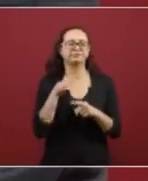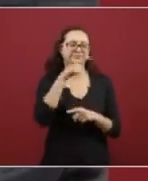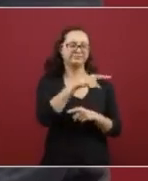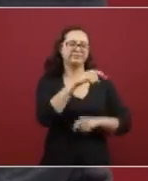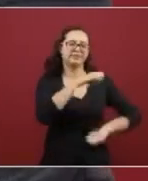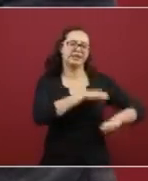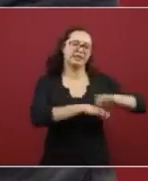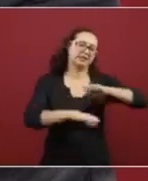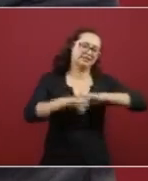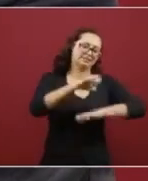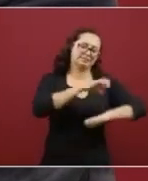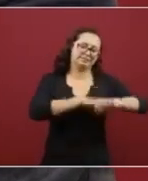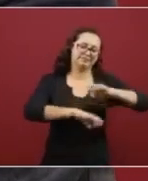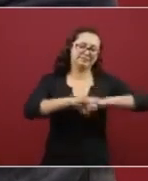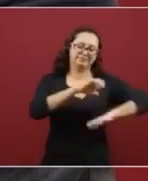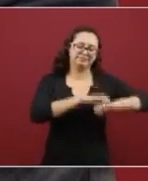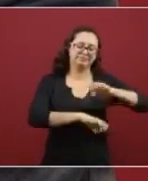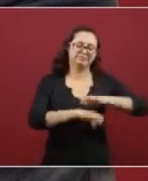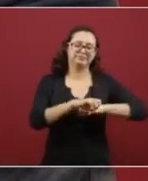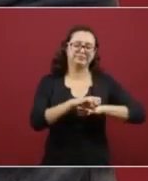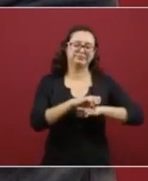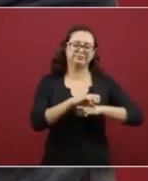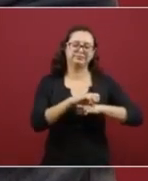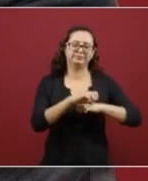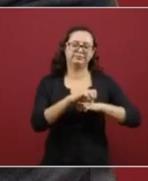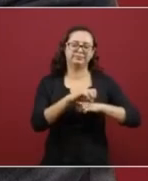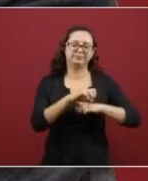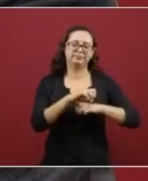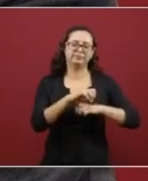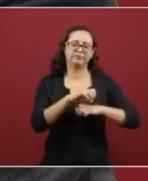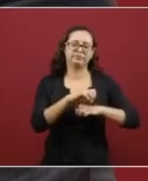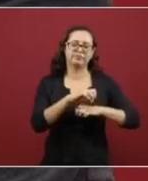empresas que